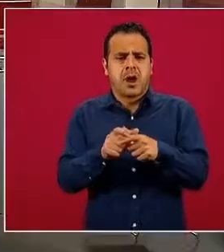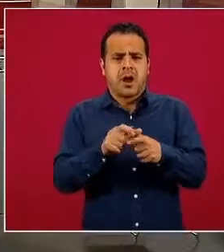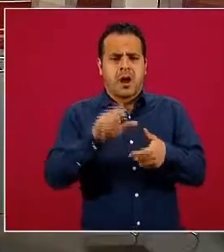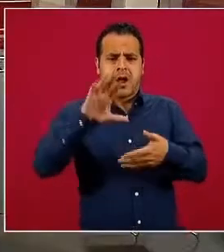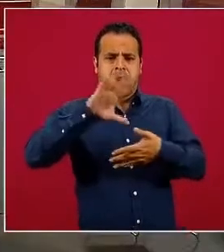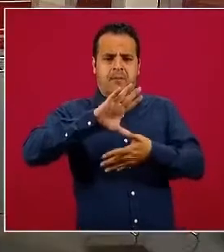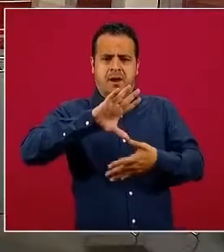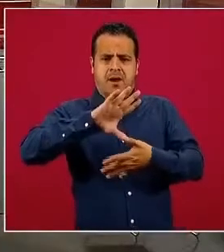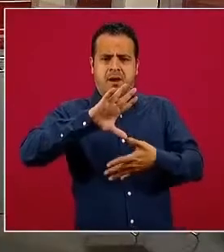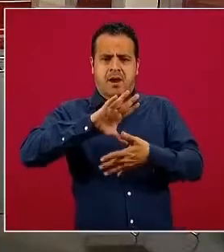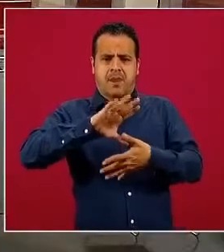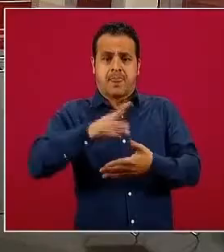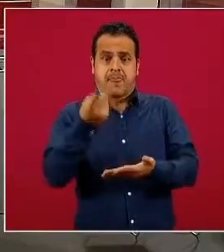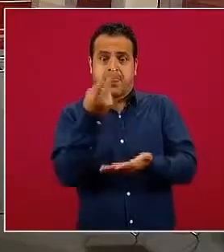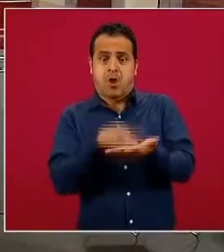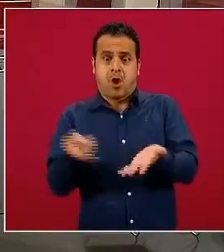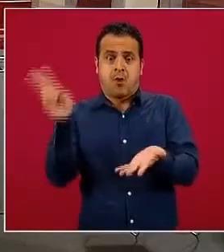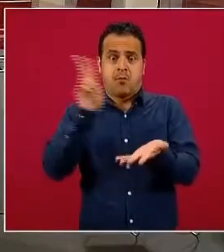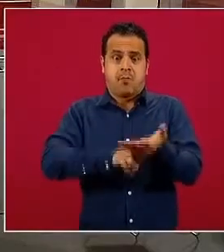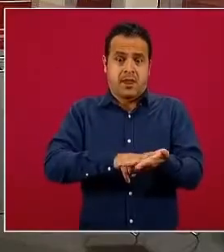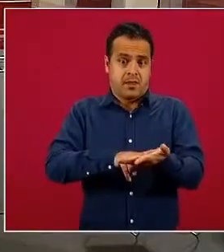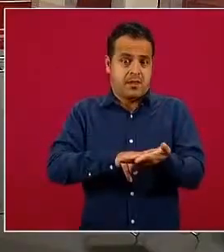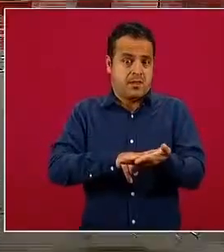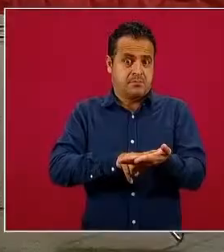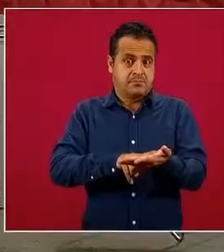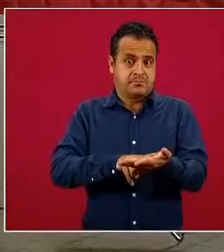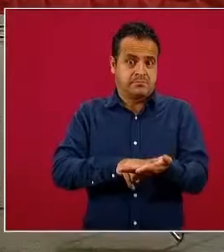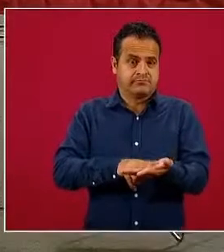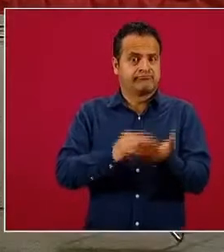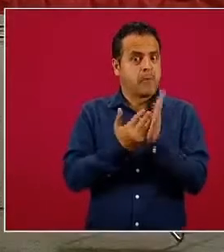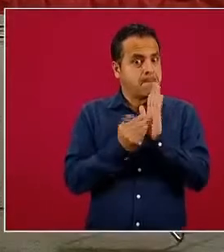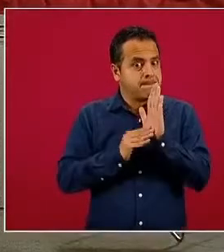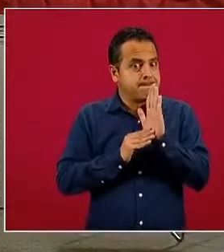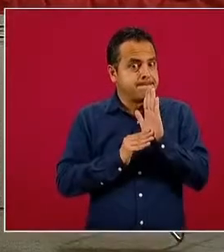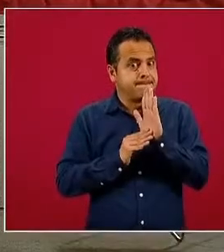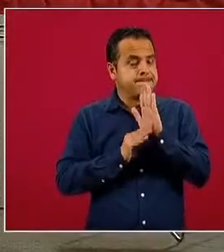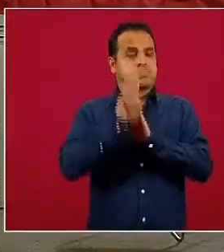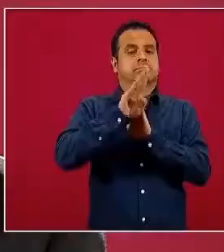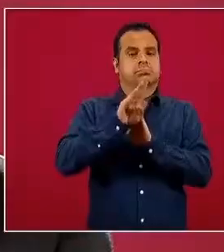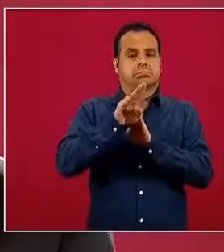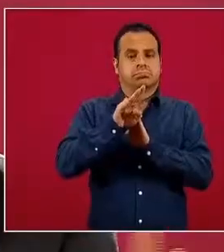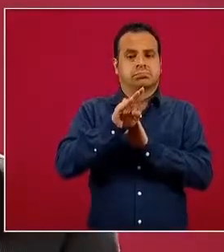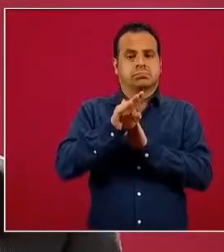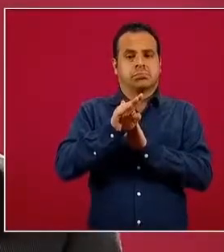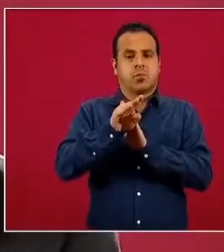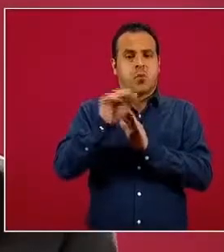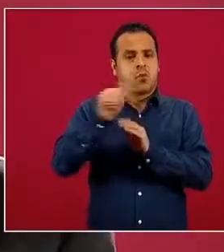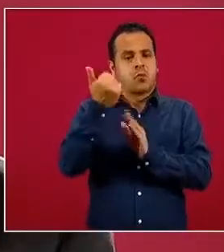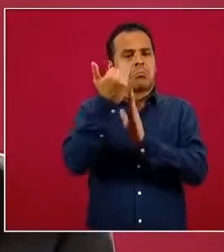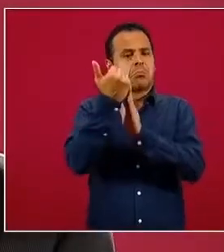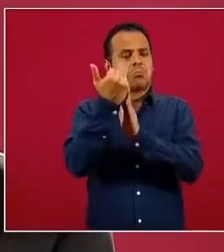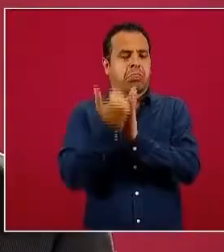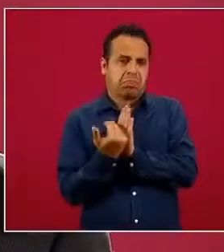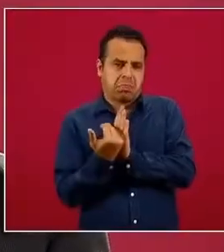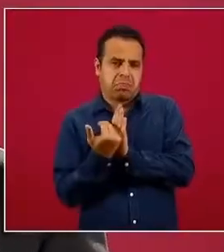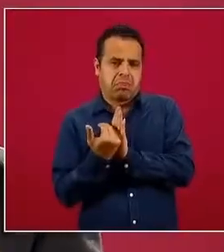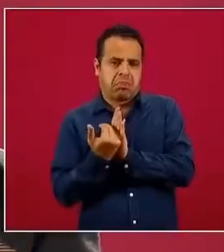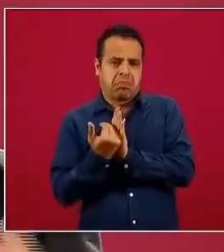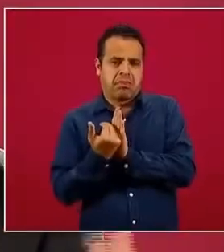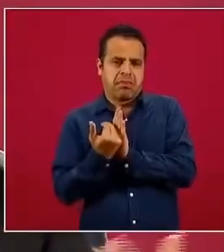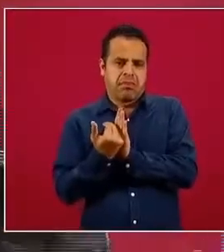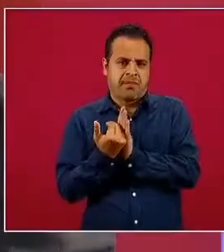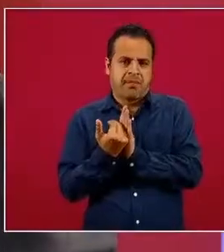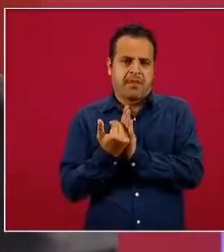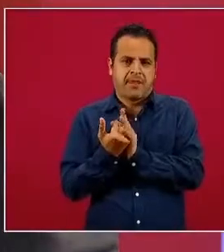un mixto, algunos van para arriba, otros ya estábamos en descenso, etc. En la medida en que cualquier país tenga la epidemia, los